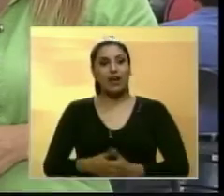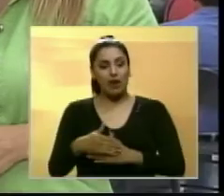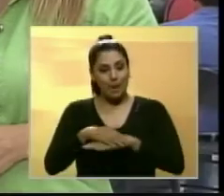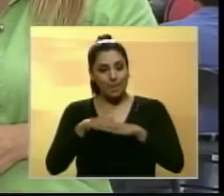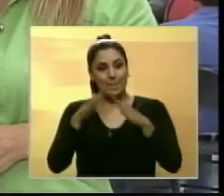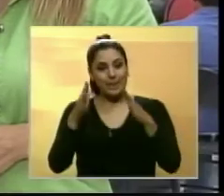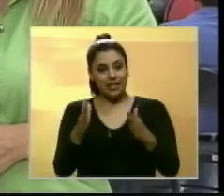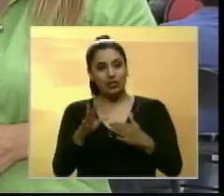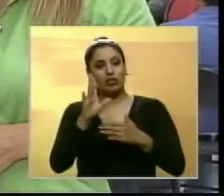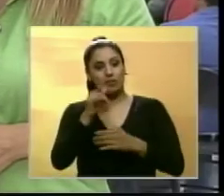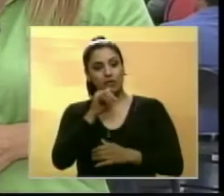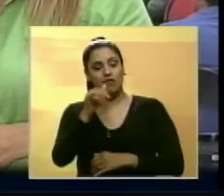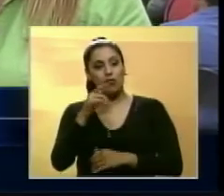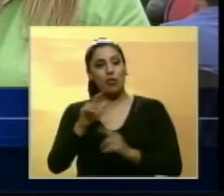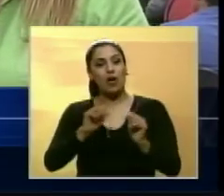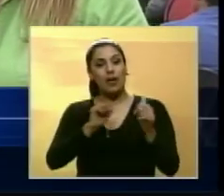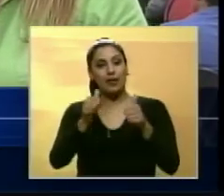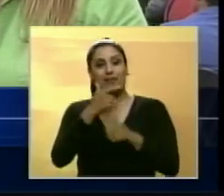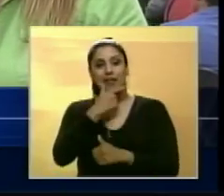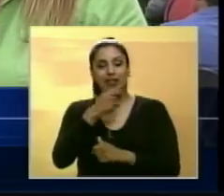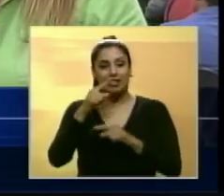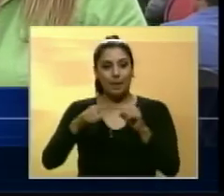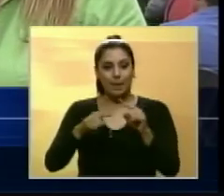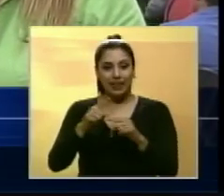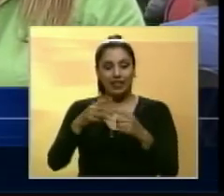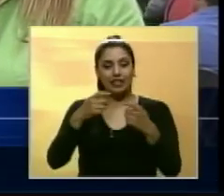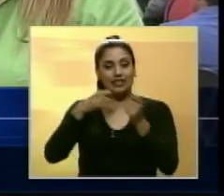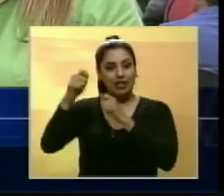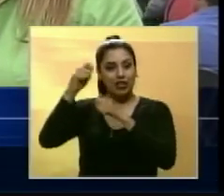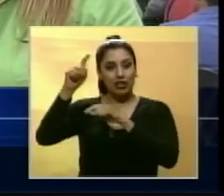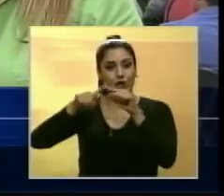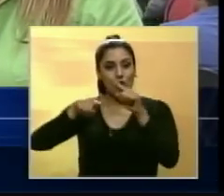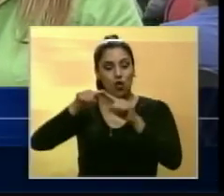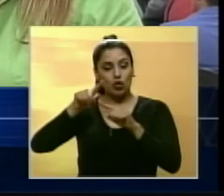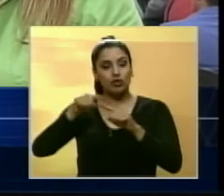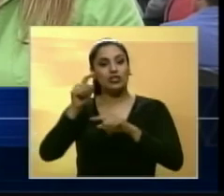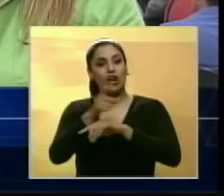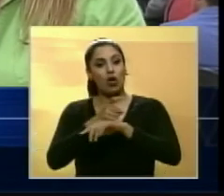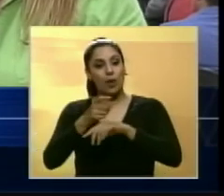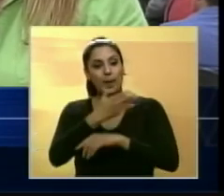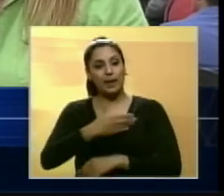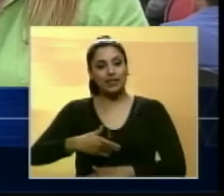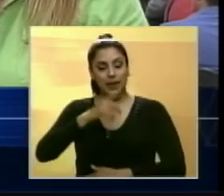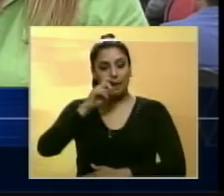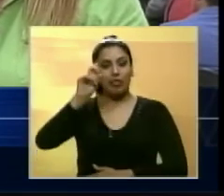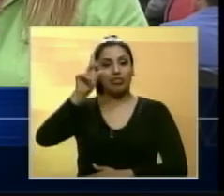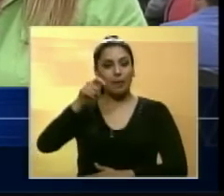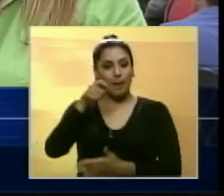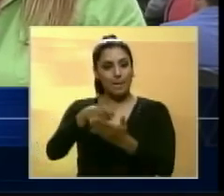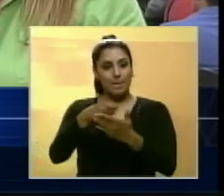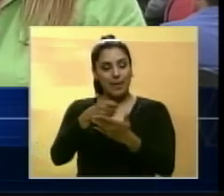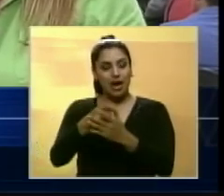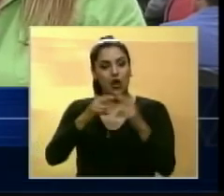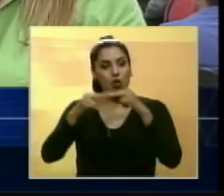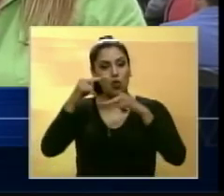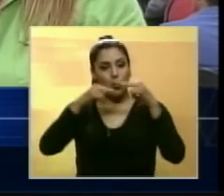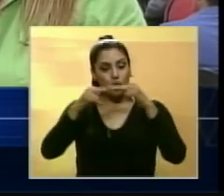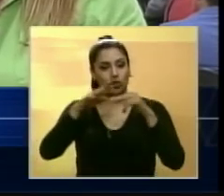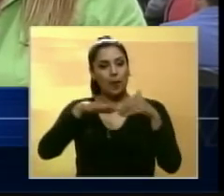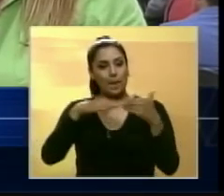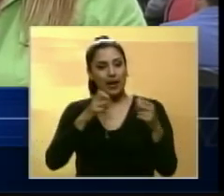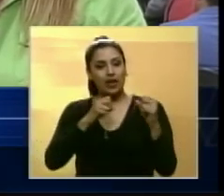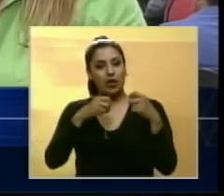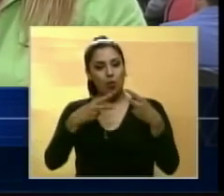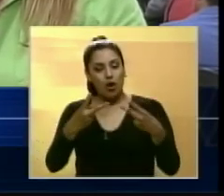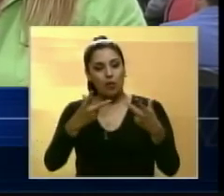Jesús Farías también informó que aparte de facilitar los trámites para las exportaciones, el gobierno del presidente Nicolás Maduro también realiza inversiones en infraestructura para crear